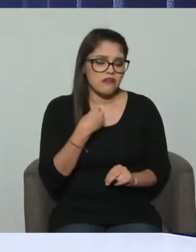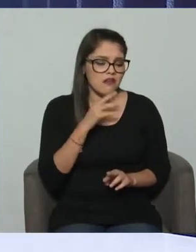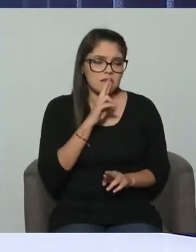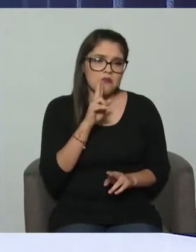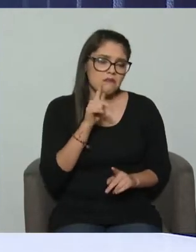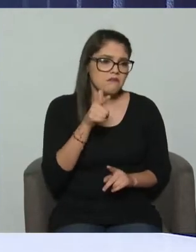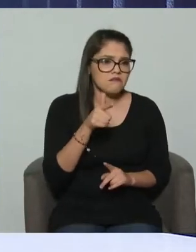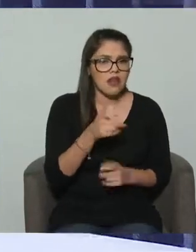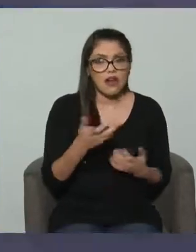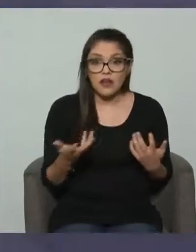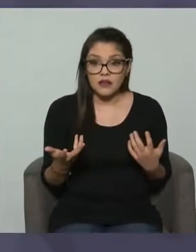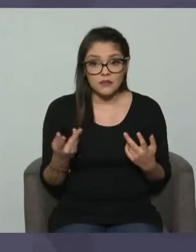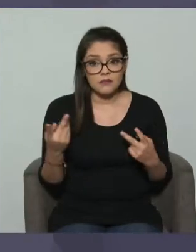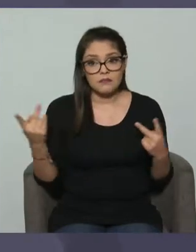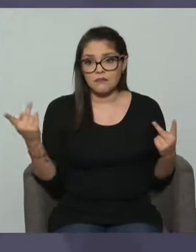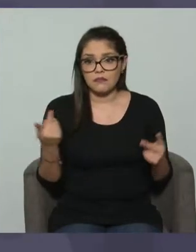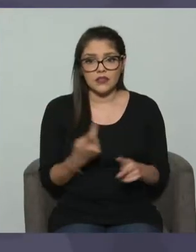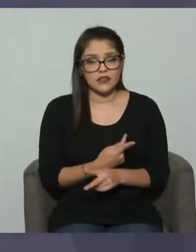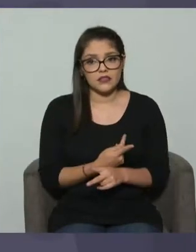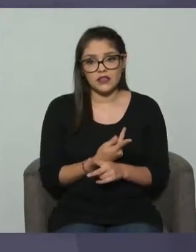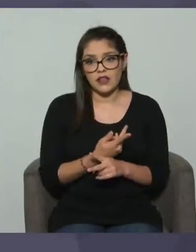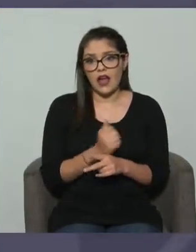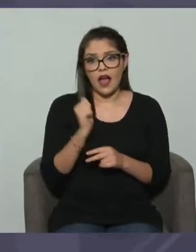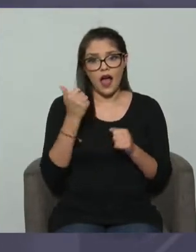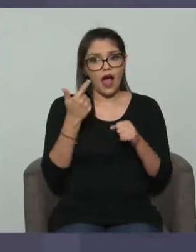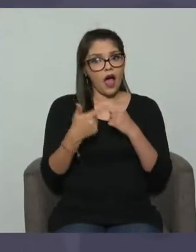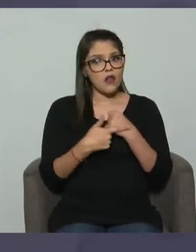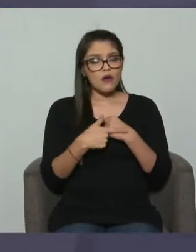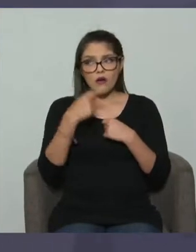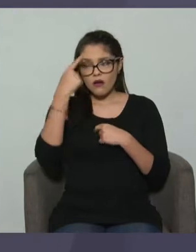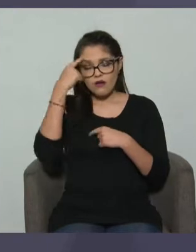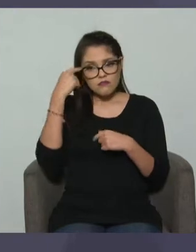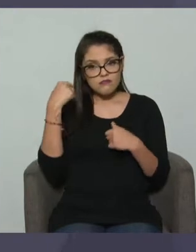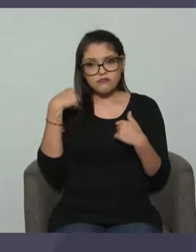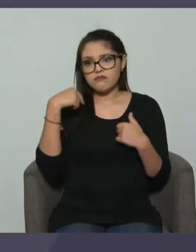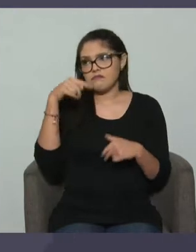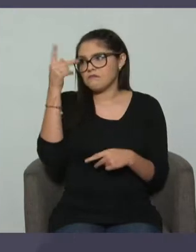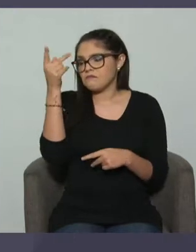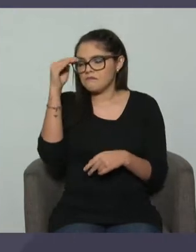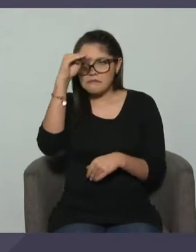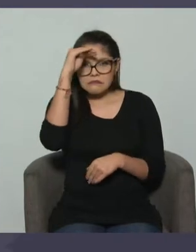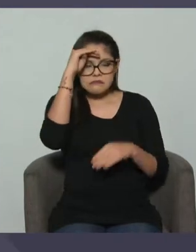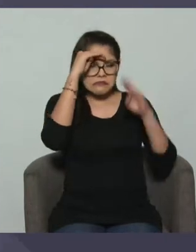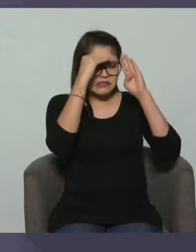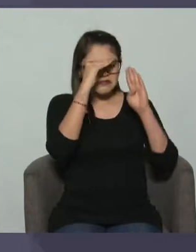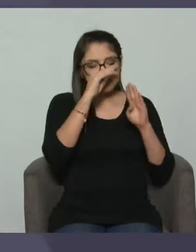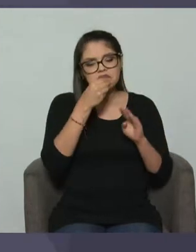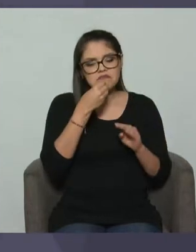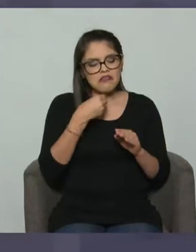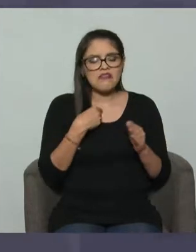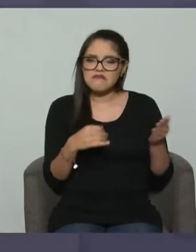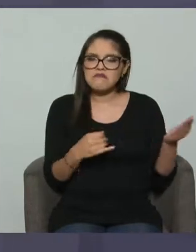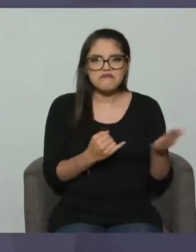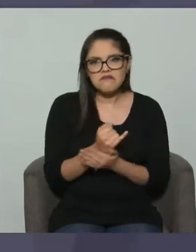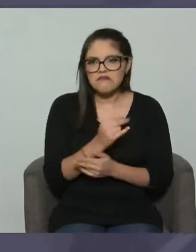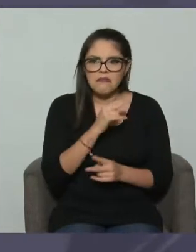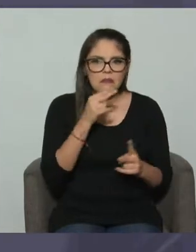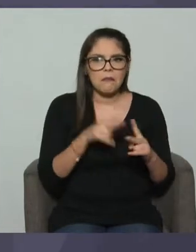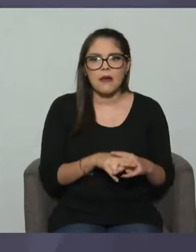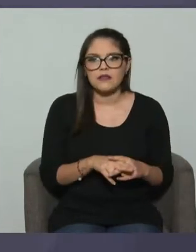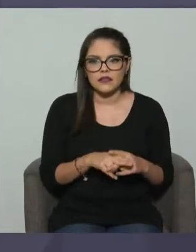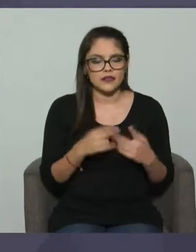brutal. Algo ocurrió, algo lo trastornó, algo pasó por su mente para poder llegar y asesinar. Entonces,